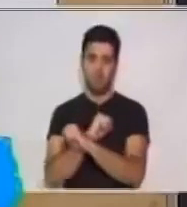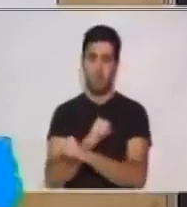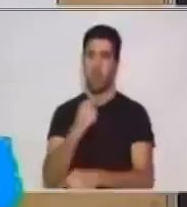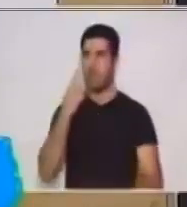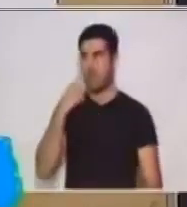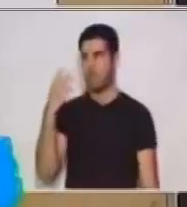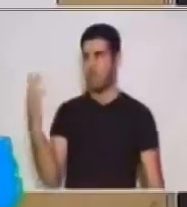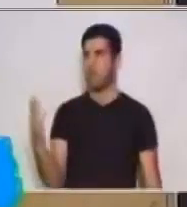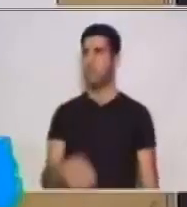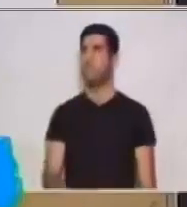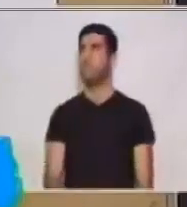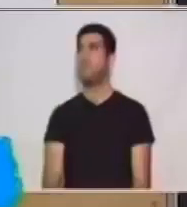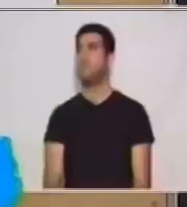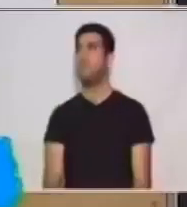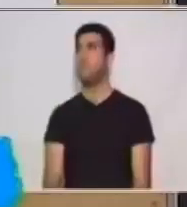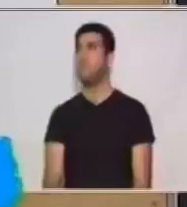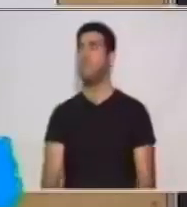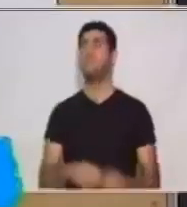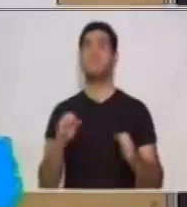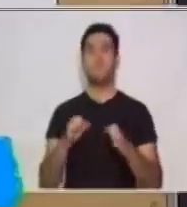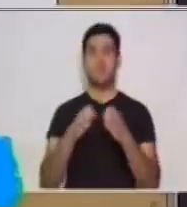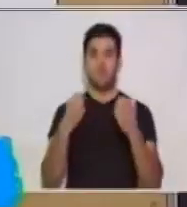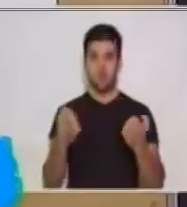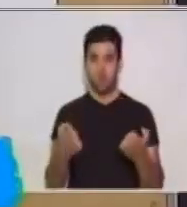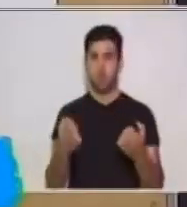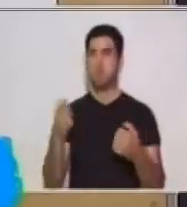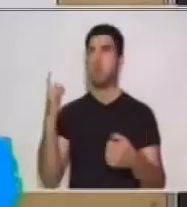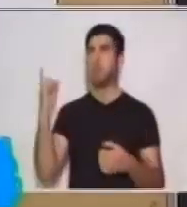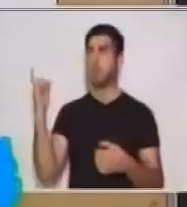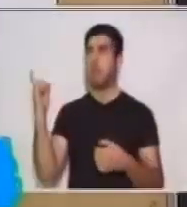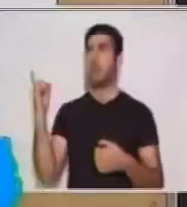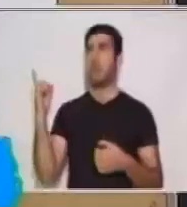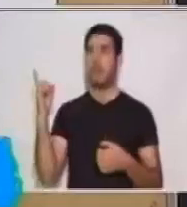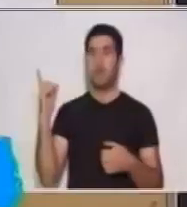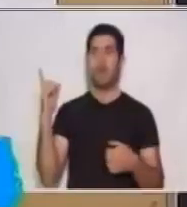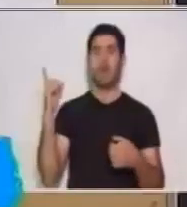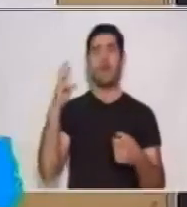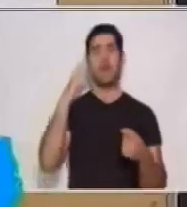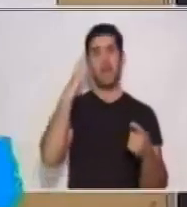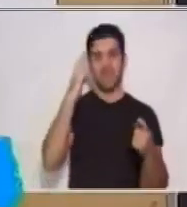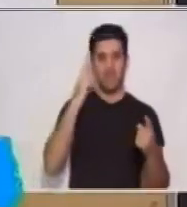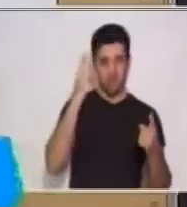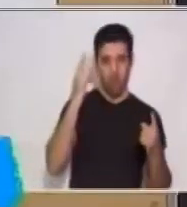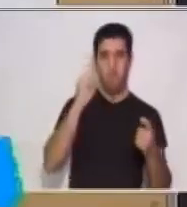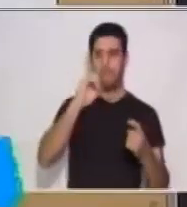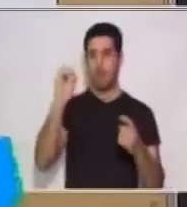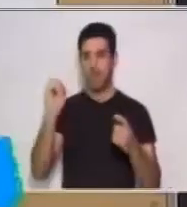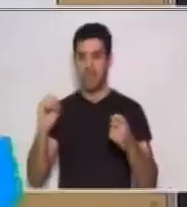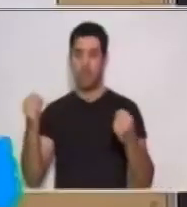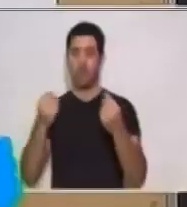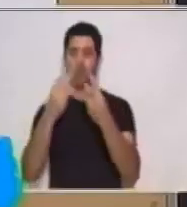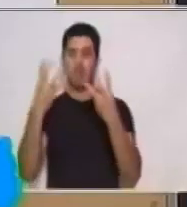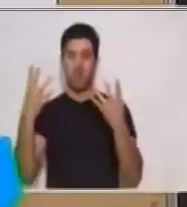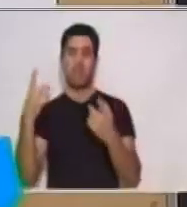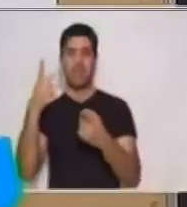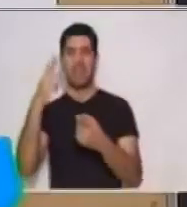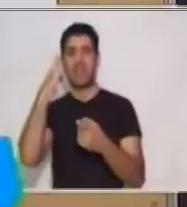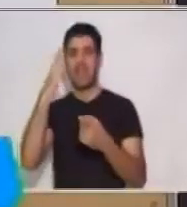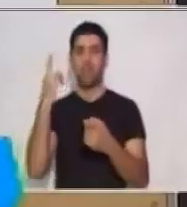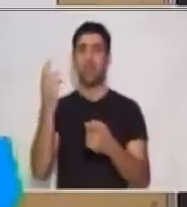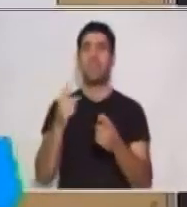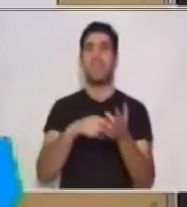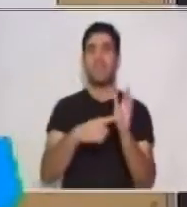quetzal. Entonces, la relación que hay entre la razón y los porcentajes nos sirve mucho para